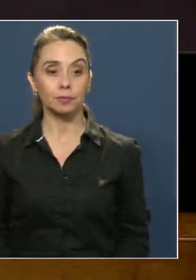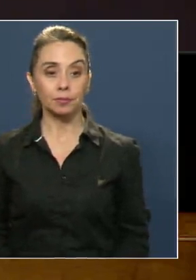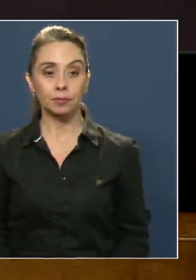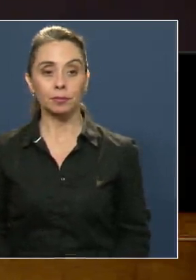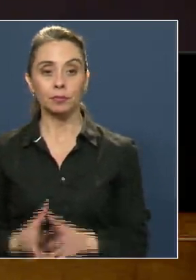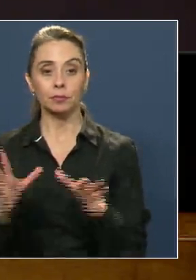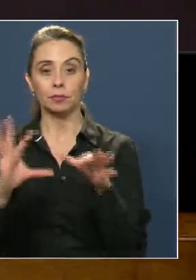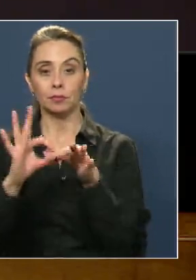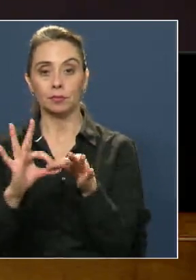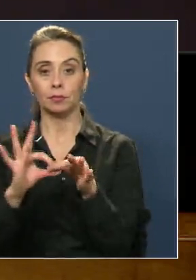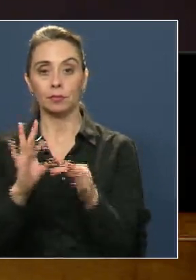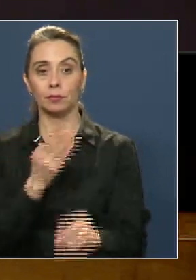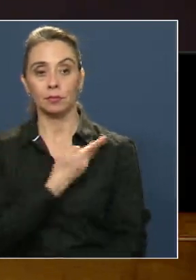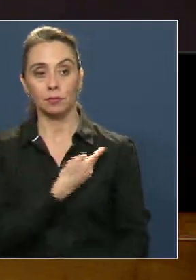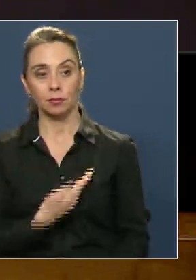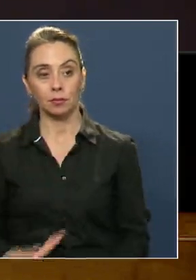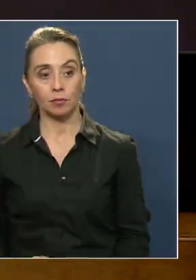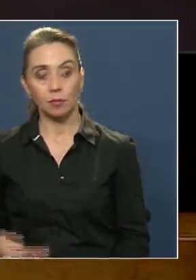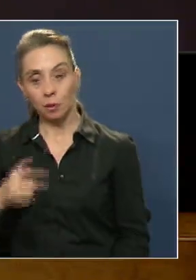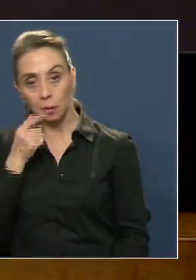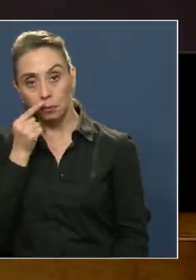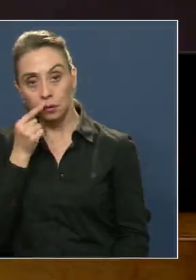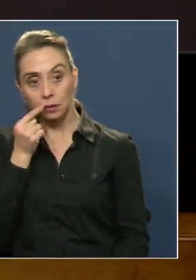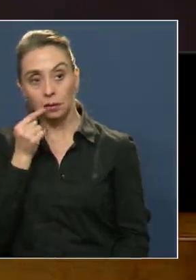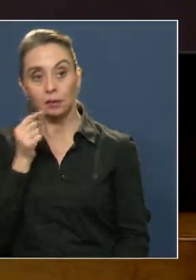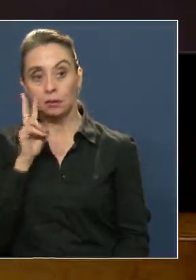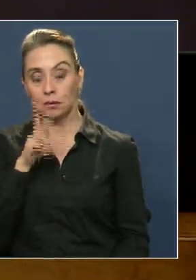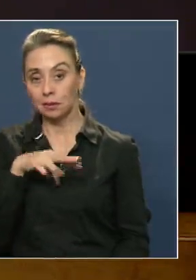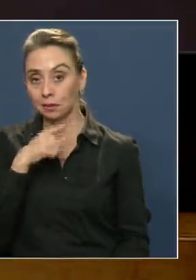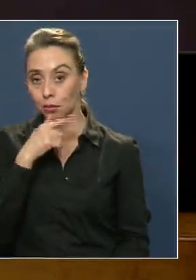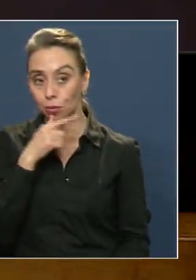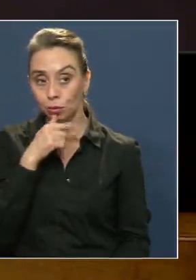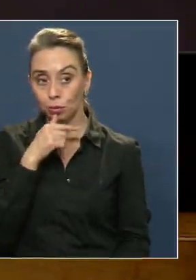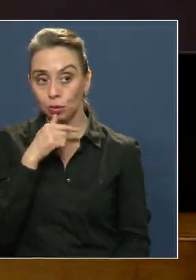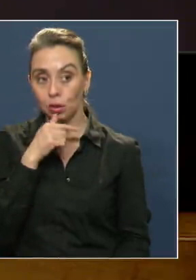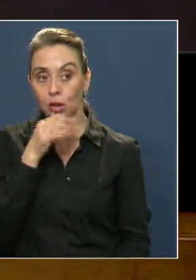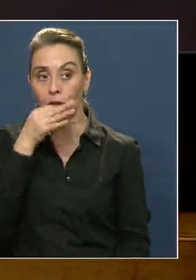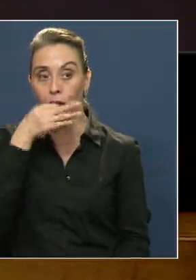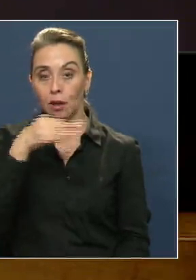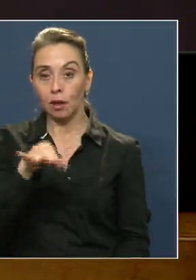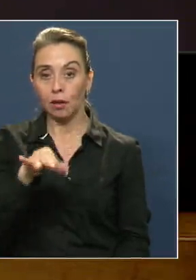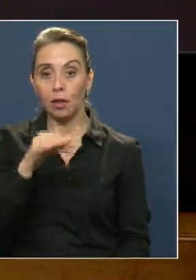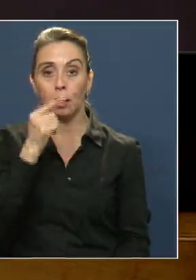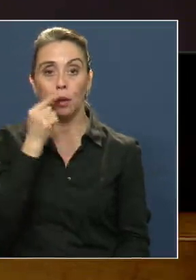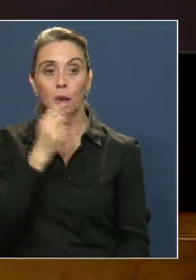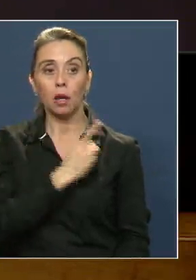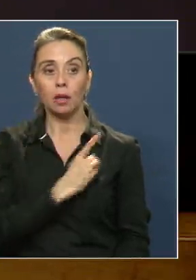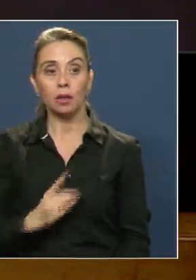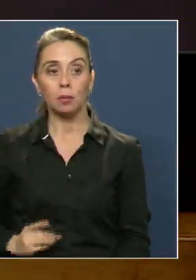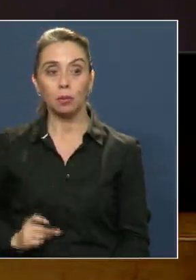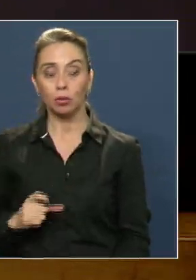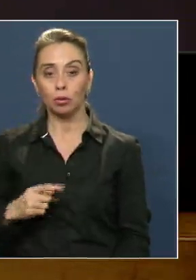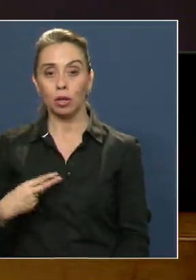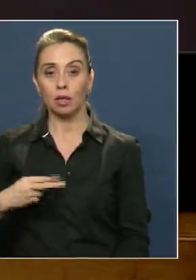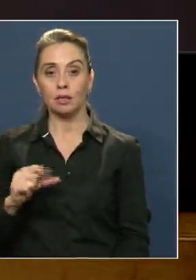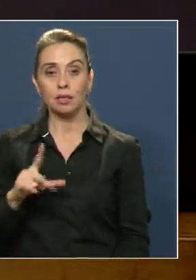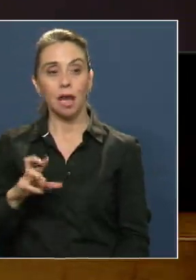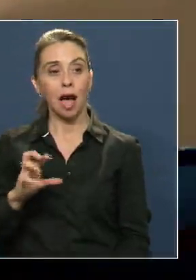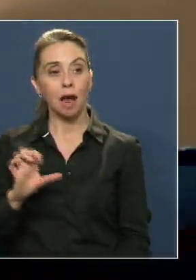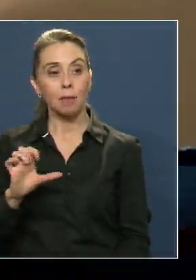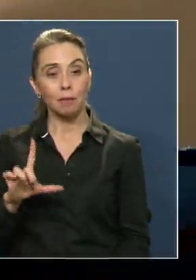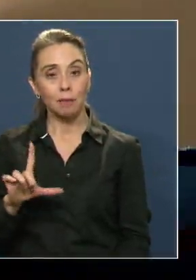Muchas gracias, presidente. ¿Qué duda cabe que, tal como lo dijo el diputado Chalper, estamos frente a uno de